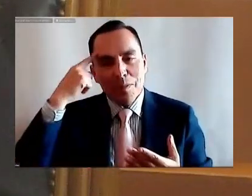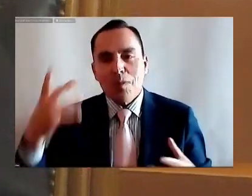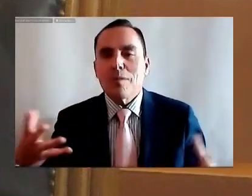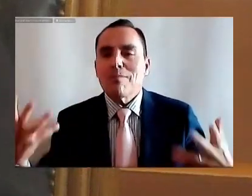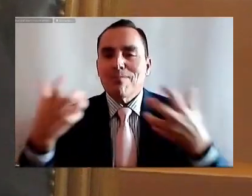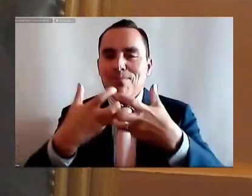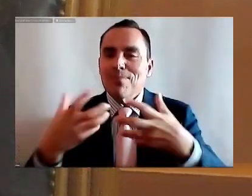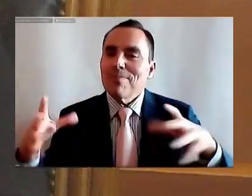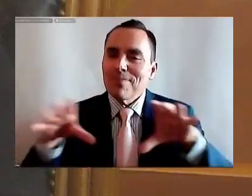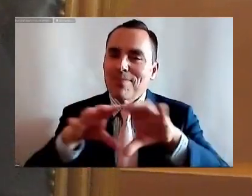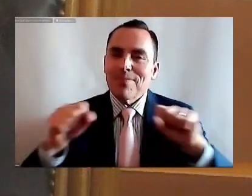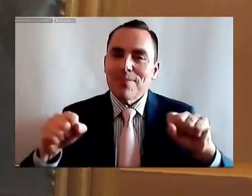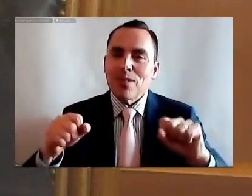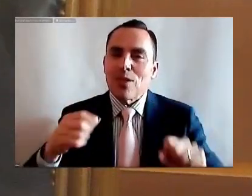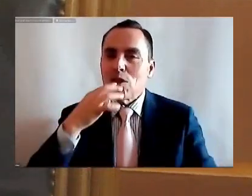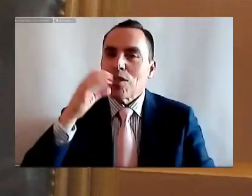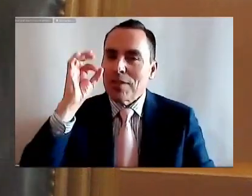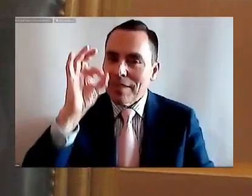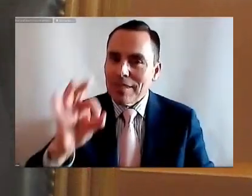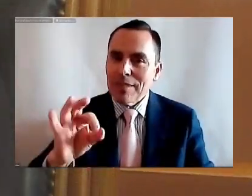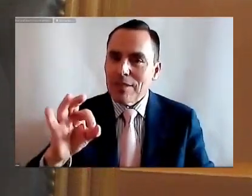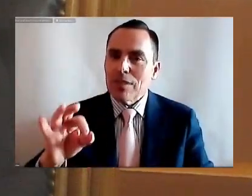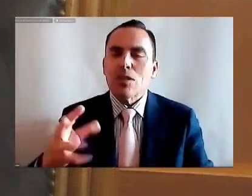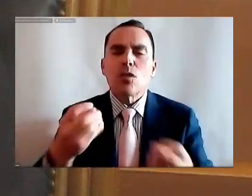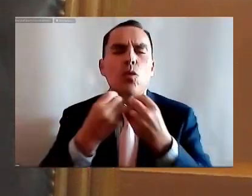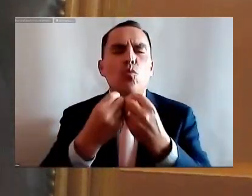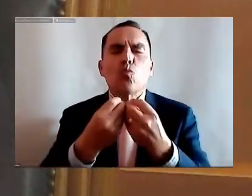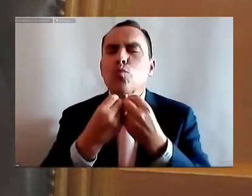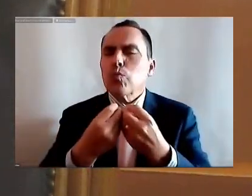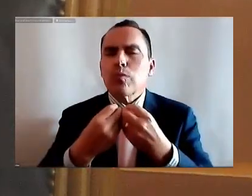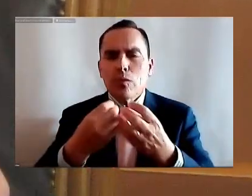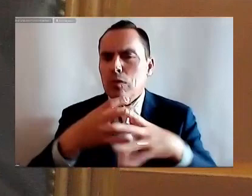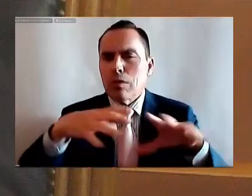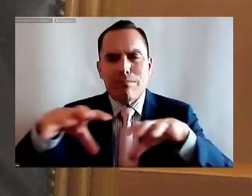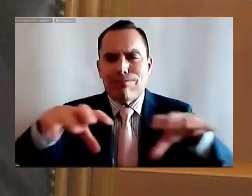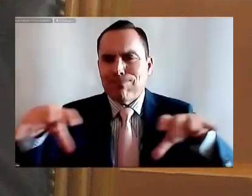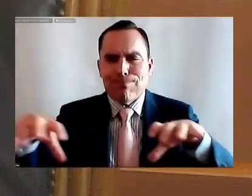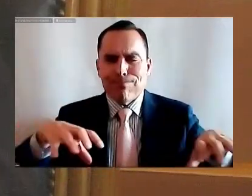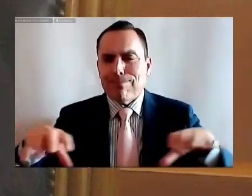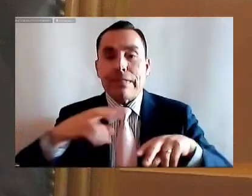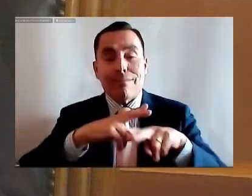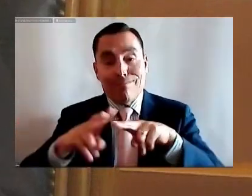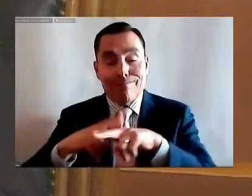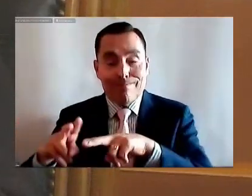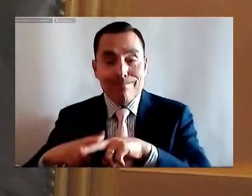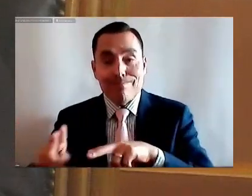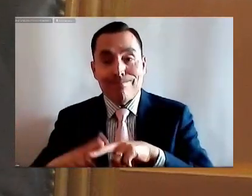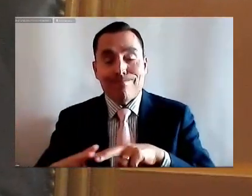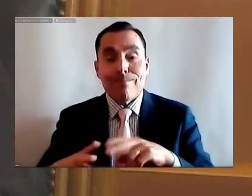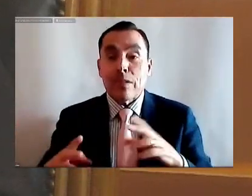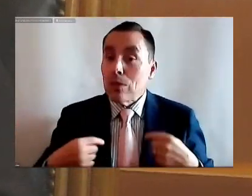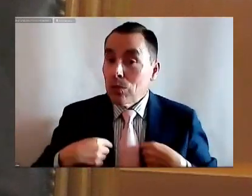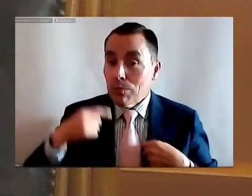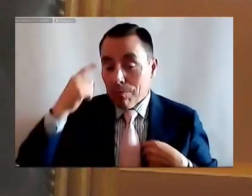Lo que quiero decir es que son muchas cosas las que se deberían hacer. Probablemente lo que